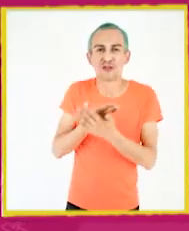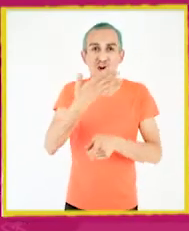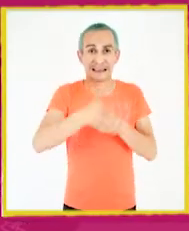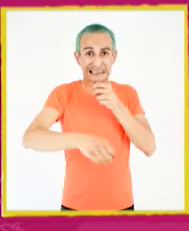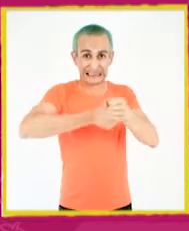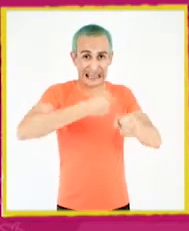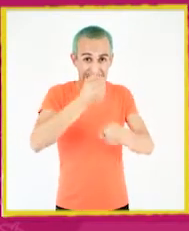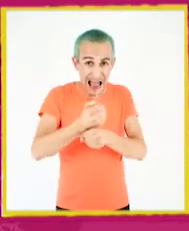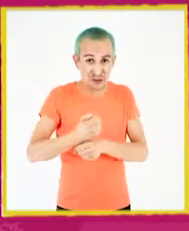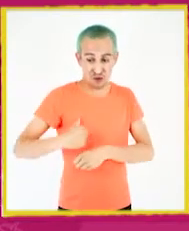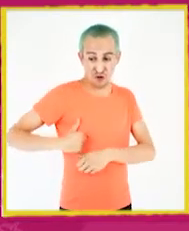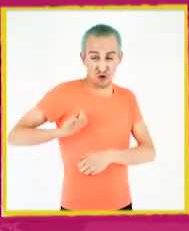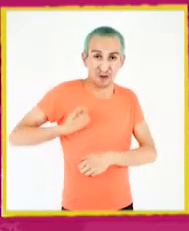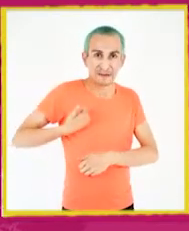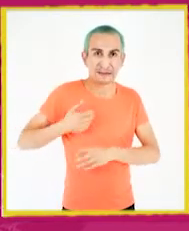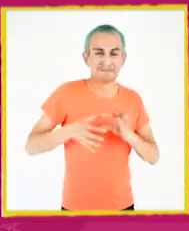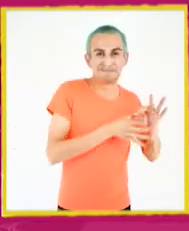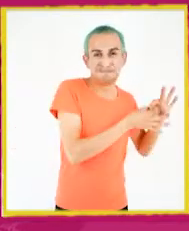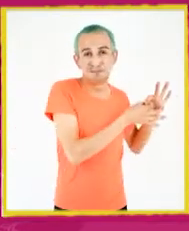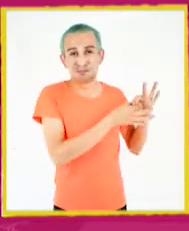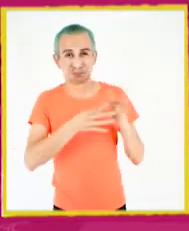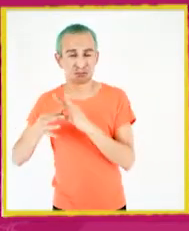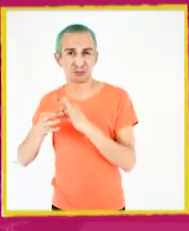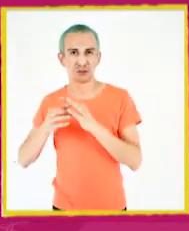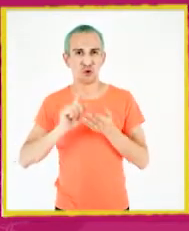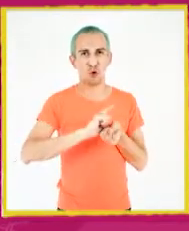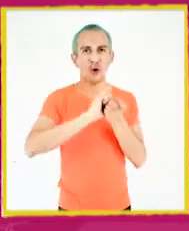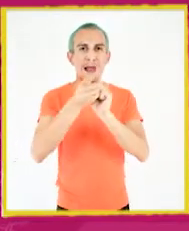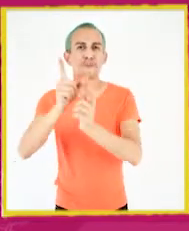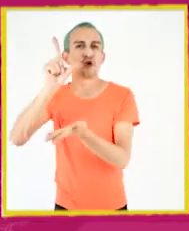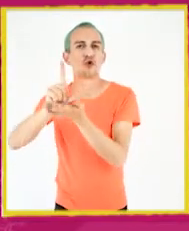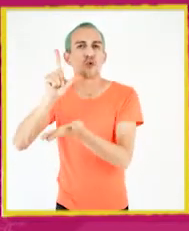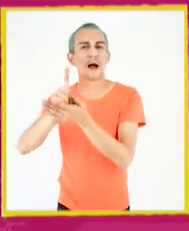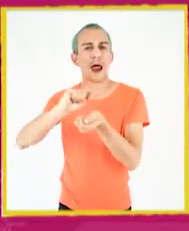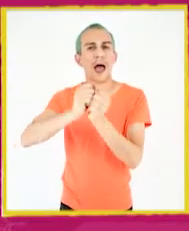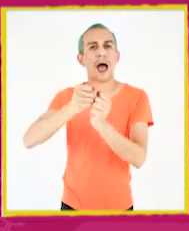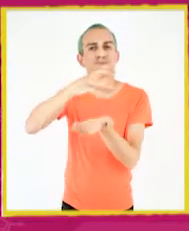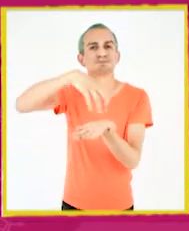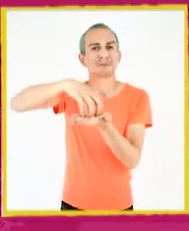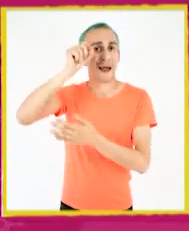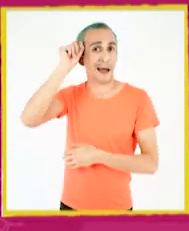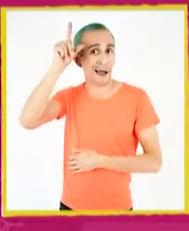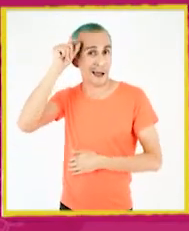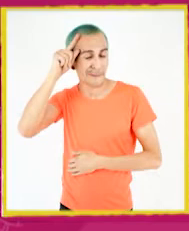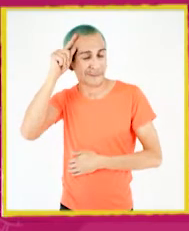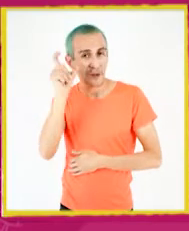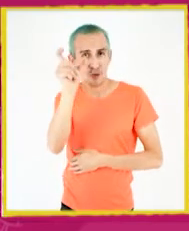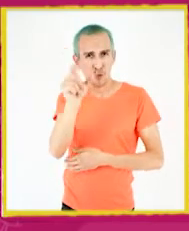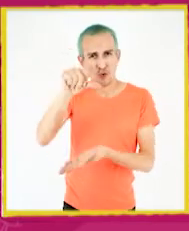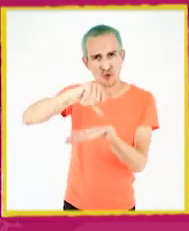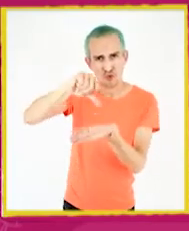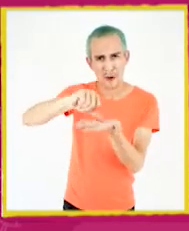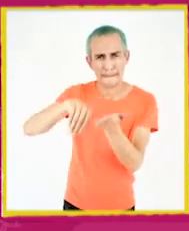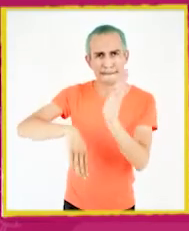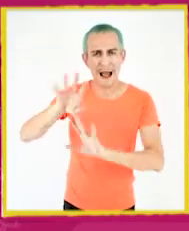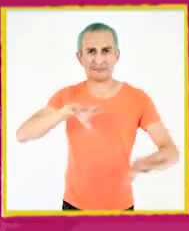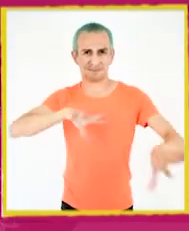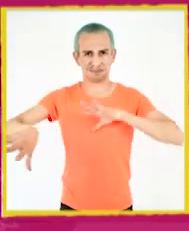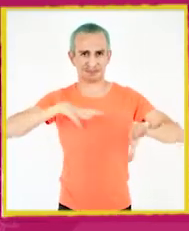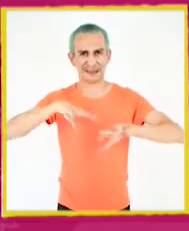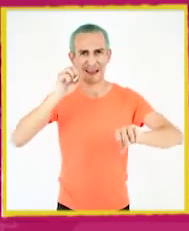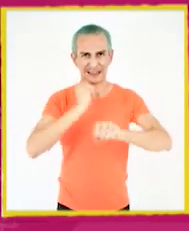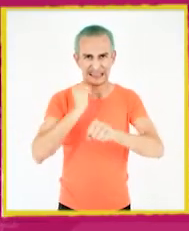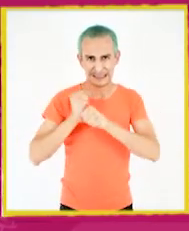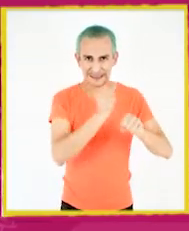cuando tenía 15 años, tuvo como consecuencia su traslado a Ámsterdam, por entonces uno de los centros más